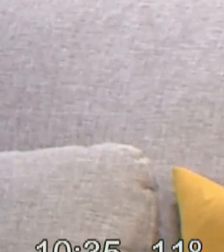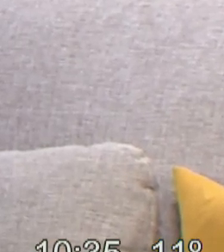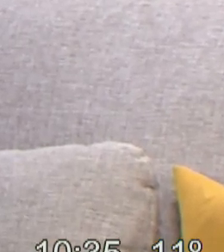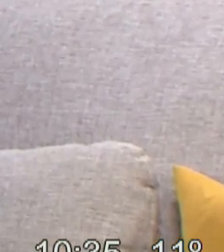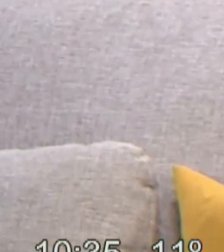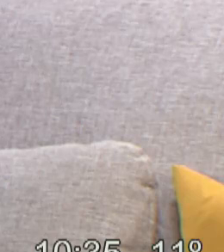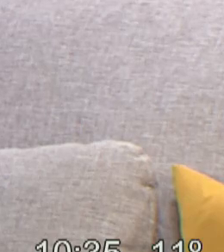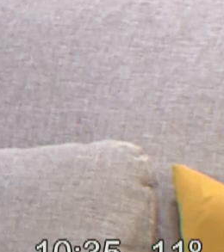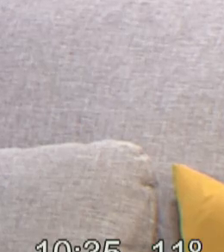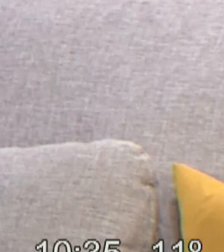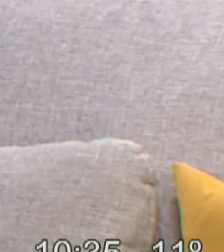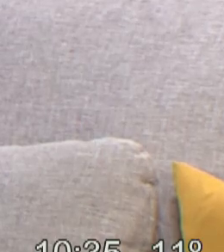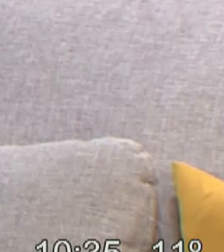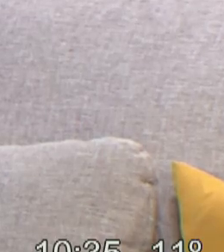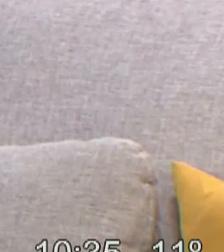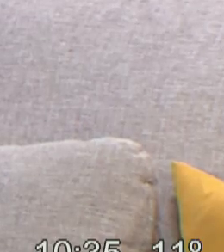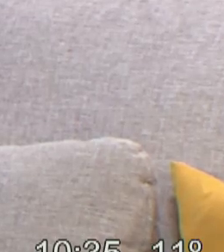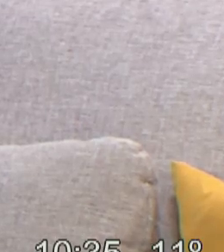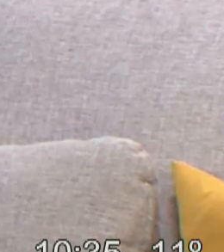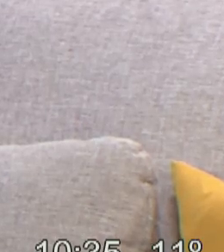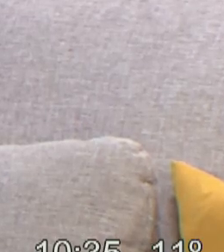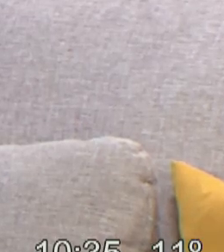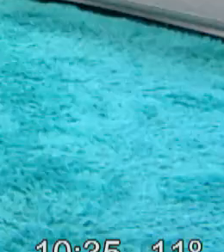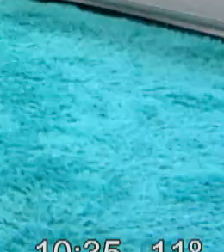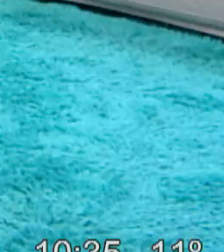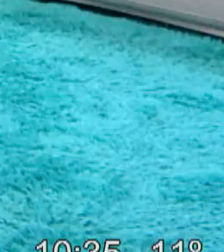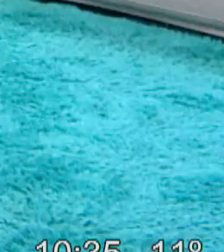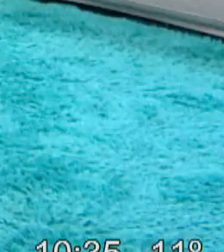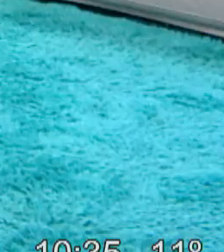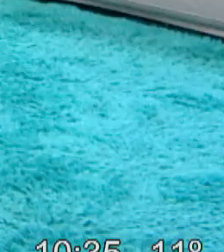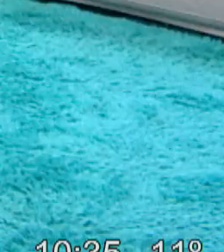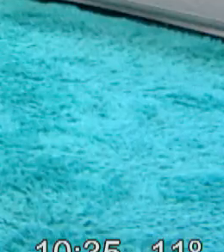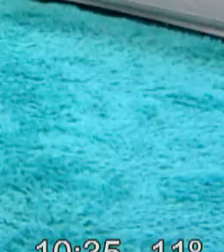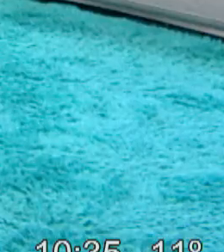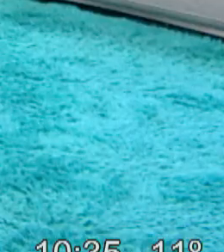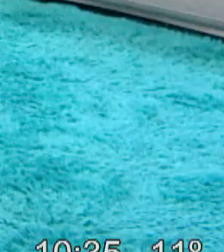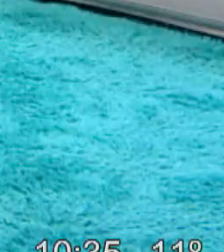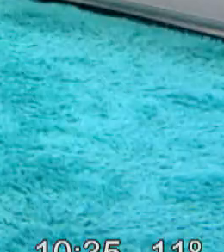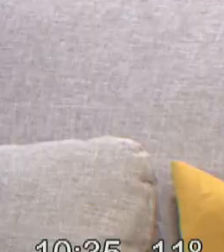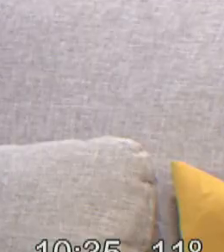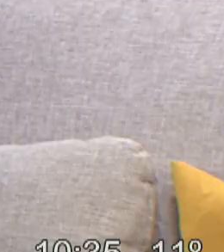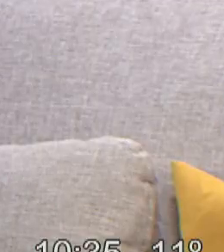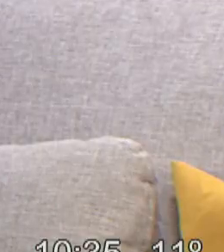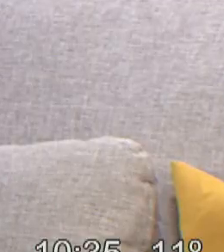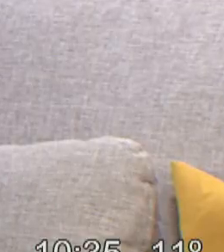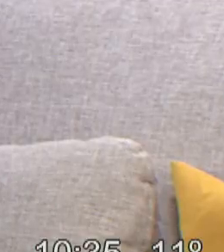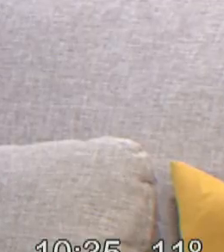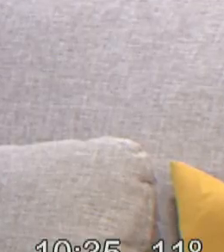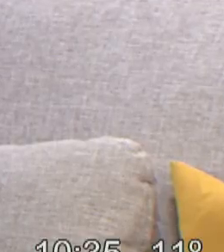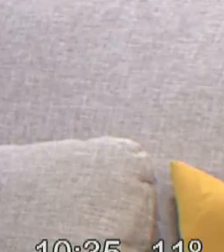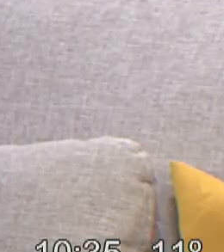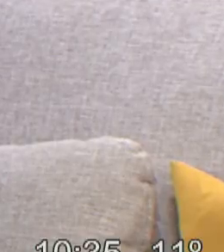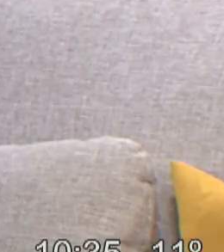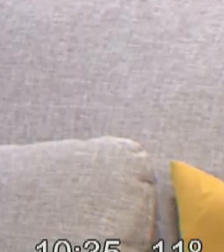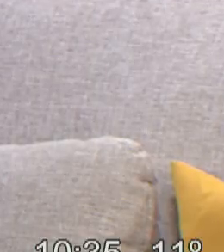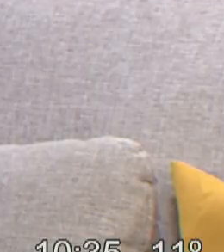Sigue siendo un placer que estés acá. Sigue siendo un placer que estés acá. No, igualmente, la paso muy bien. Los quiero mucho, los amo, en serio.